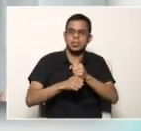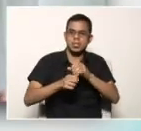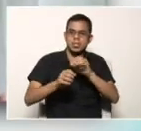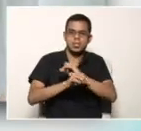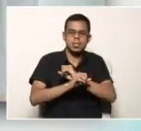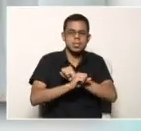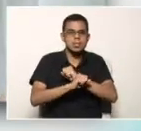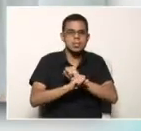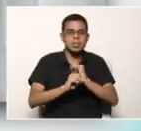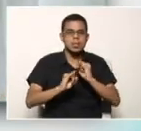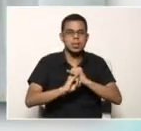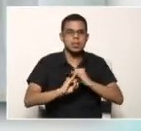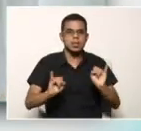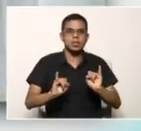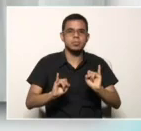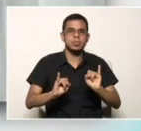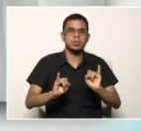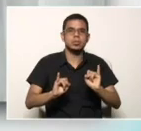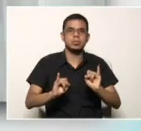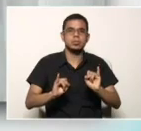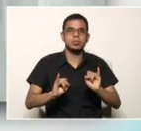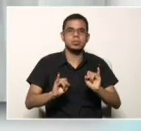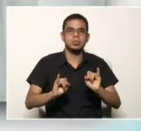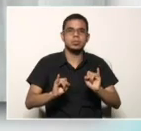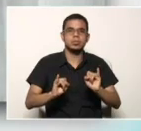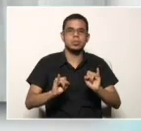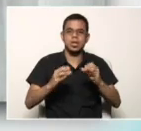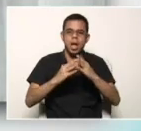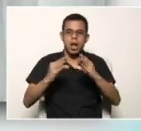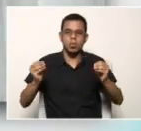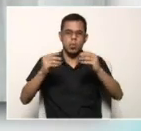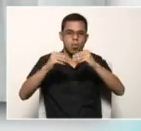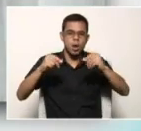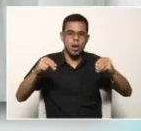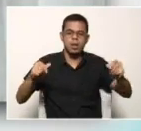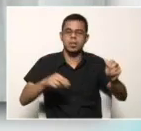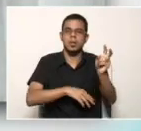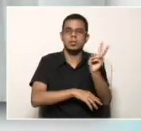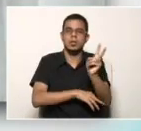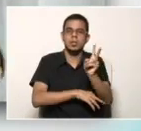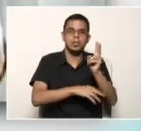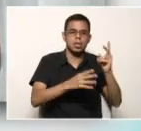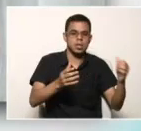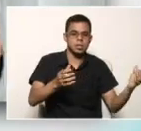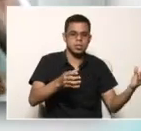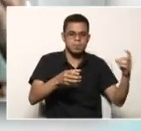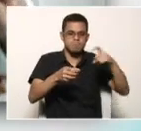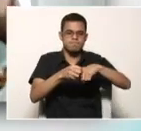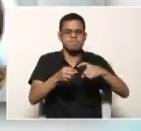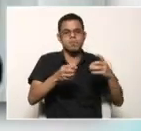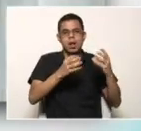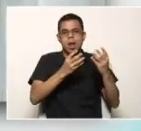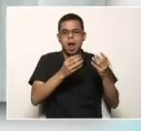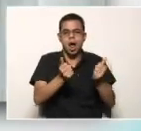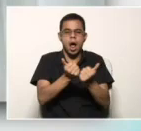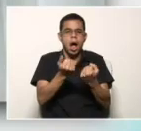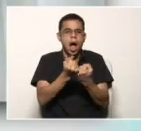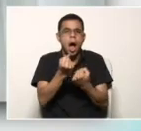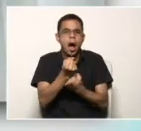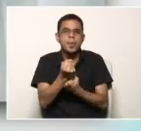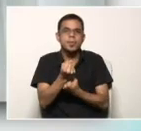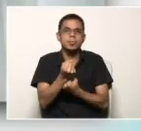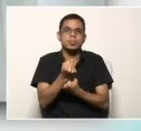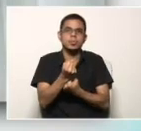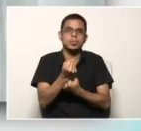nuestra región y al resto de territorios que se incorporaron al ideal de convertirnos en una